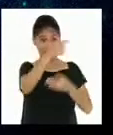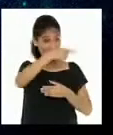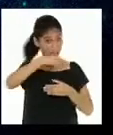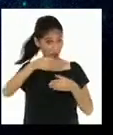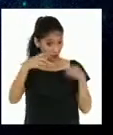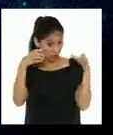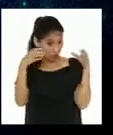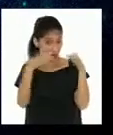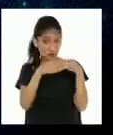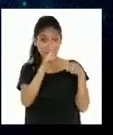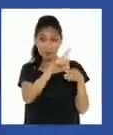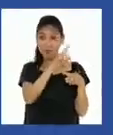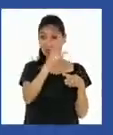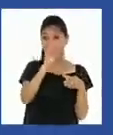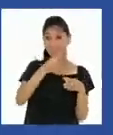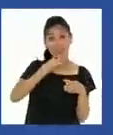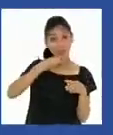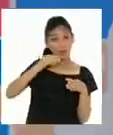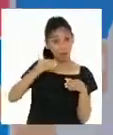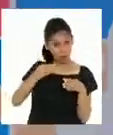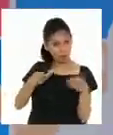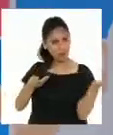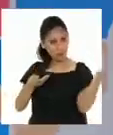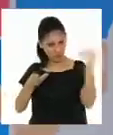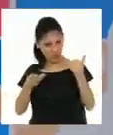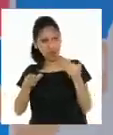torneo de videojuegos.